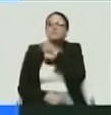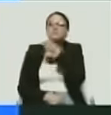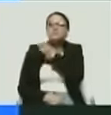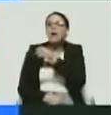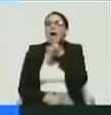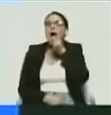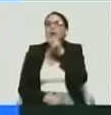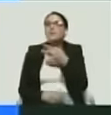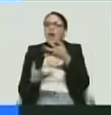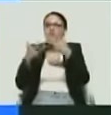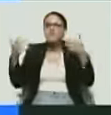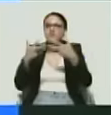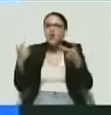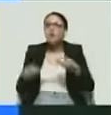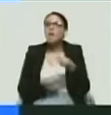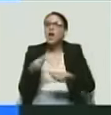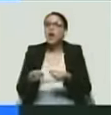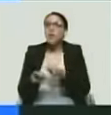alfa, brigada delta,